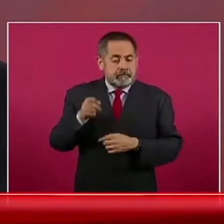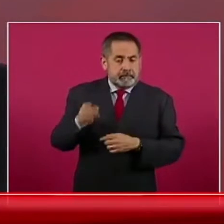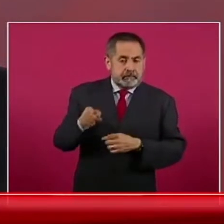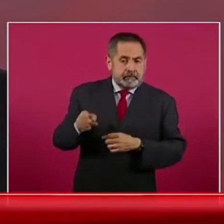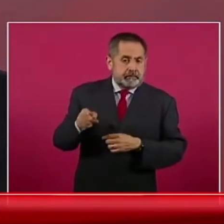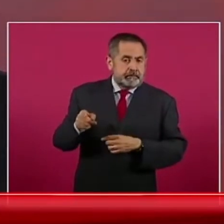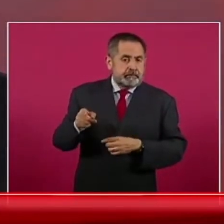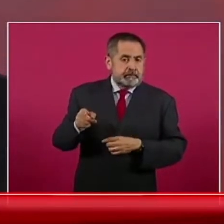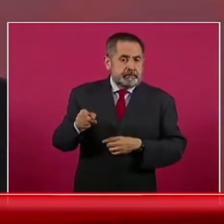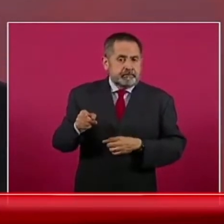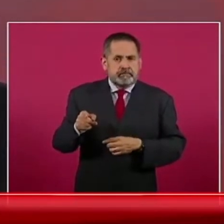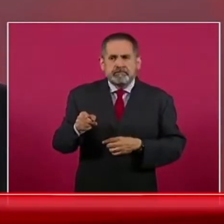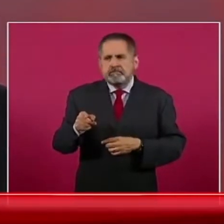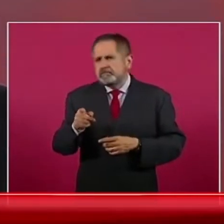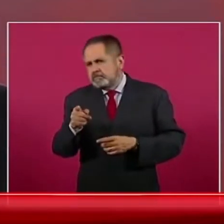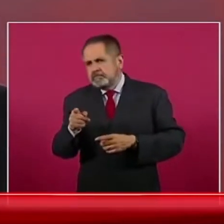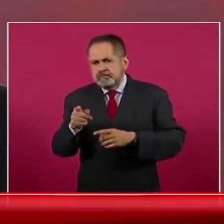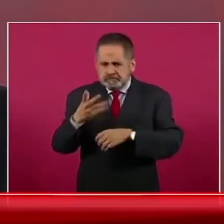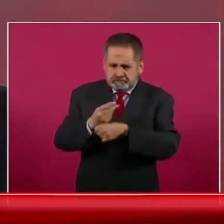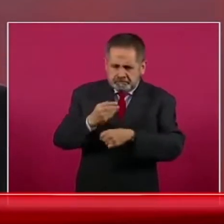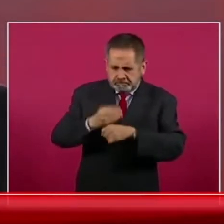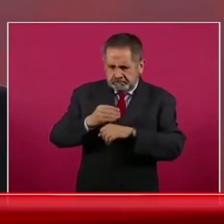estaba construyendo